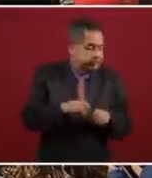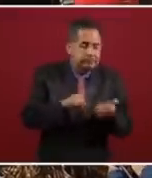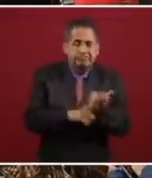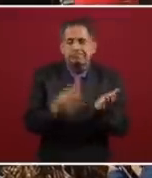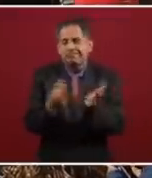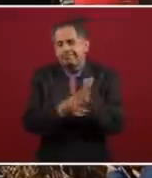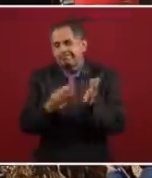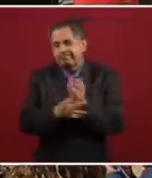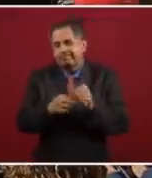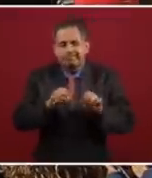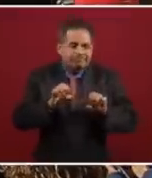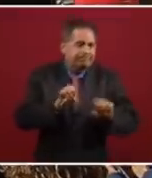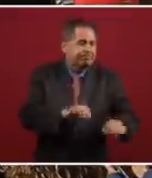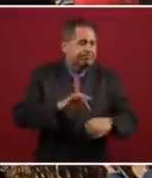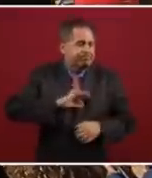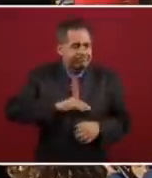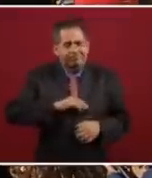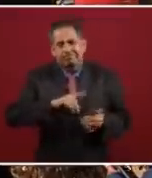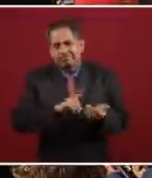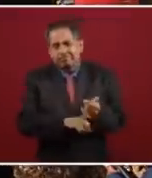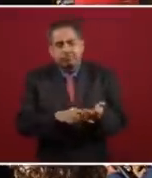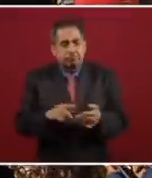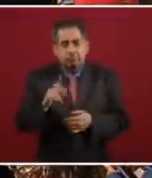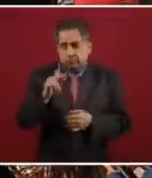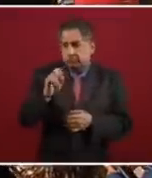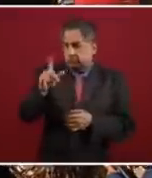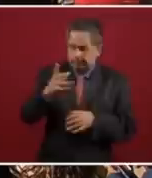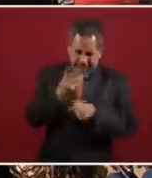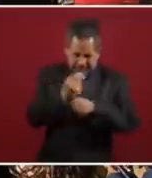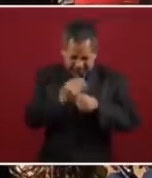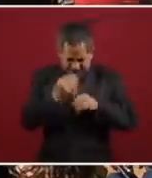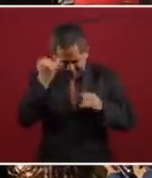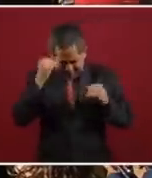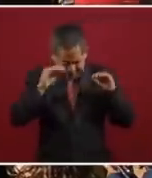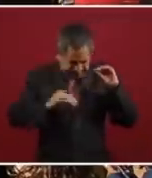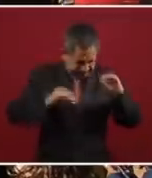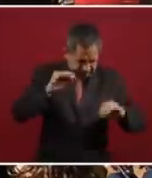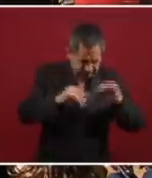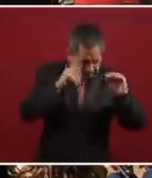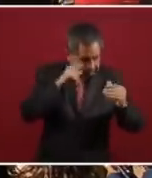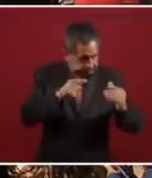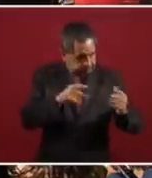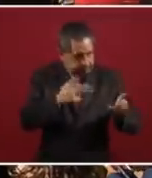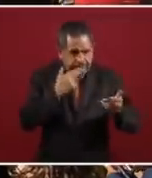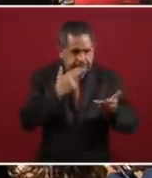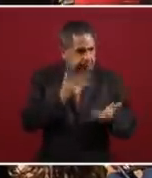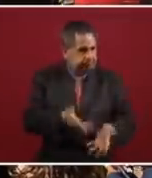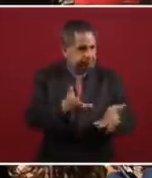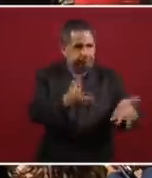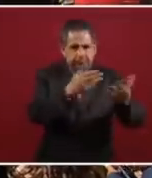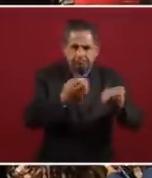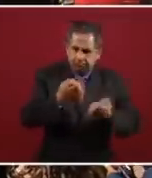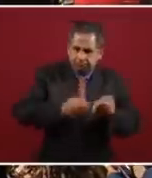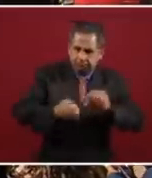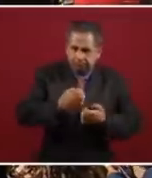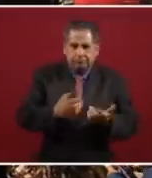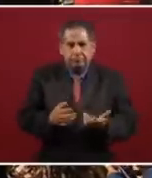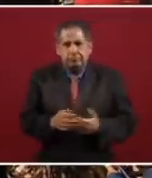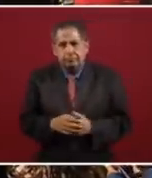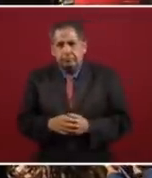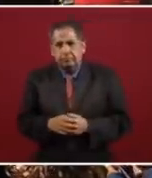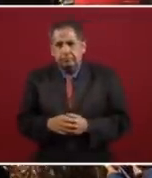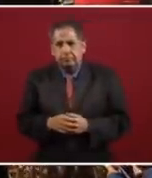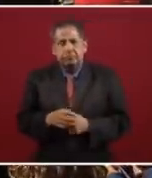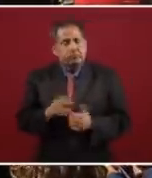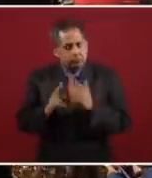fierros viejos y oxidados que Paul adapta con creatividad para que sirvan a realizar sus rutinas. Lo